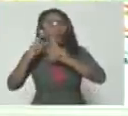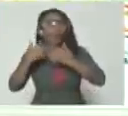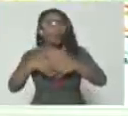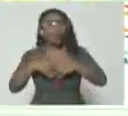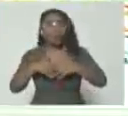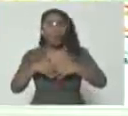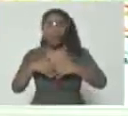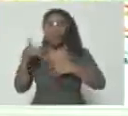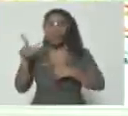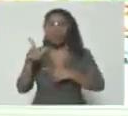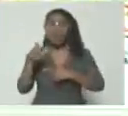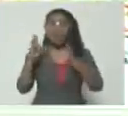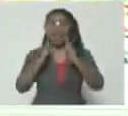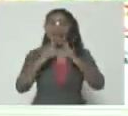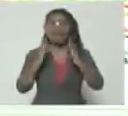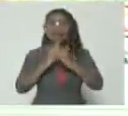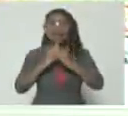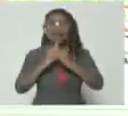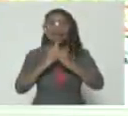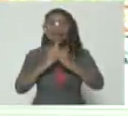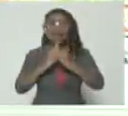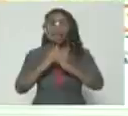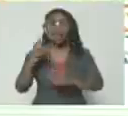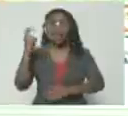es, ¿no? Cata Cacao,